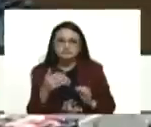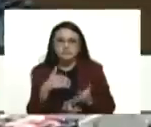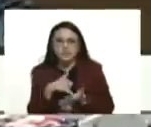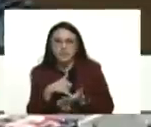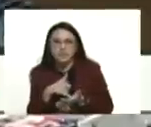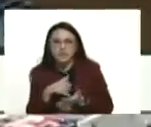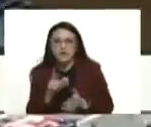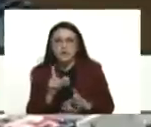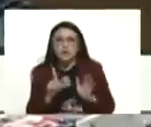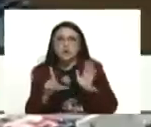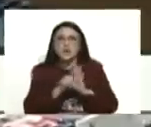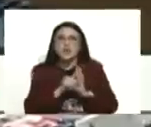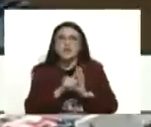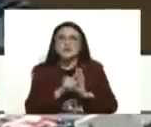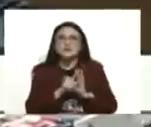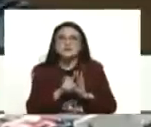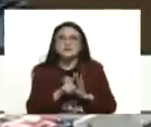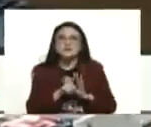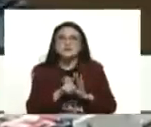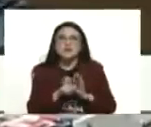con esta ley de extinción de dominio.